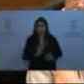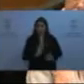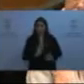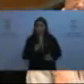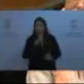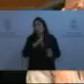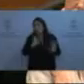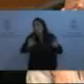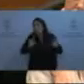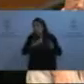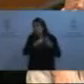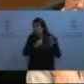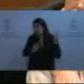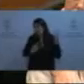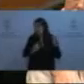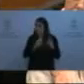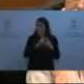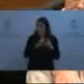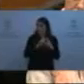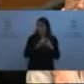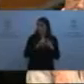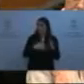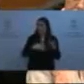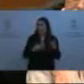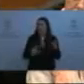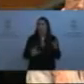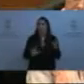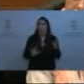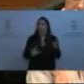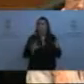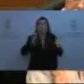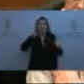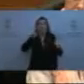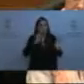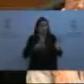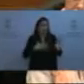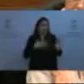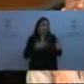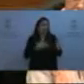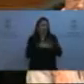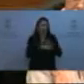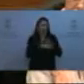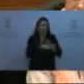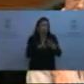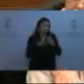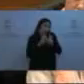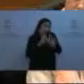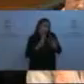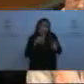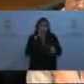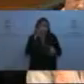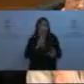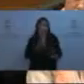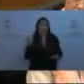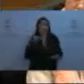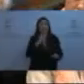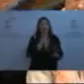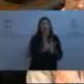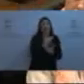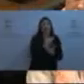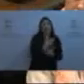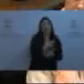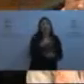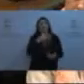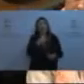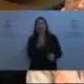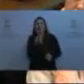motivos. Uno, el primero de los motivos, que yo no lo descarto, que la incompetencia de su gestión ya vaya encrechendo y lo que antes tardaban 15 días, pues